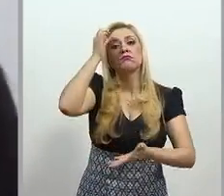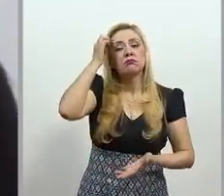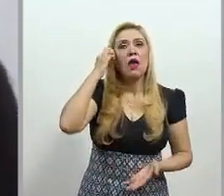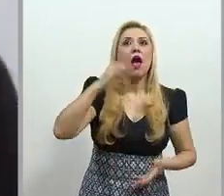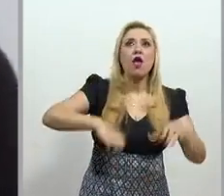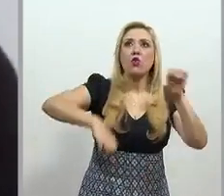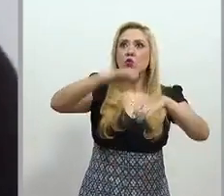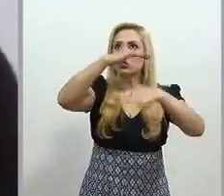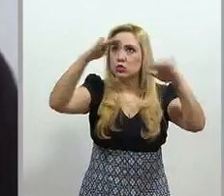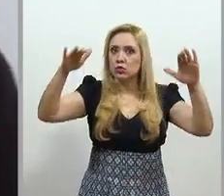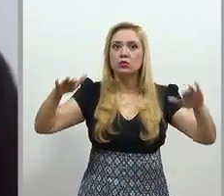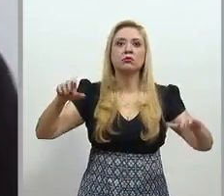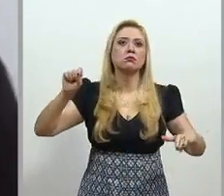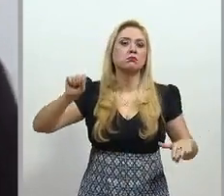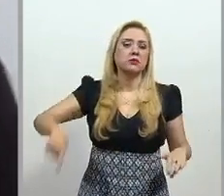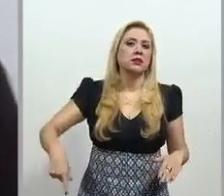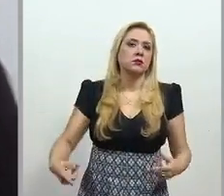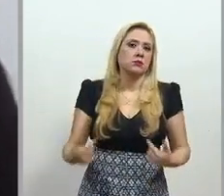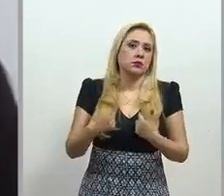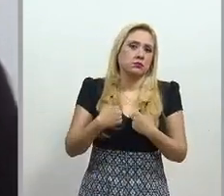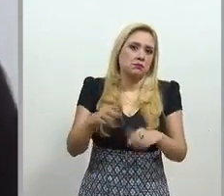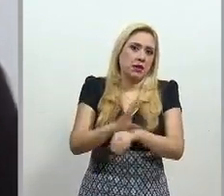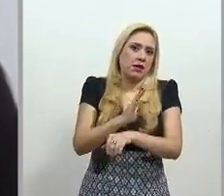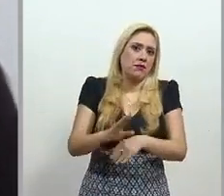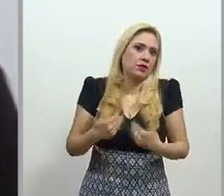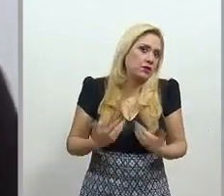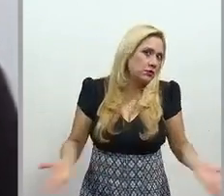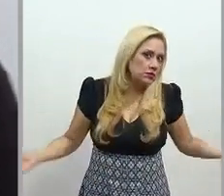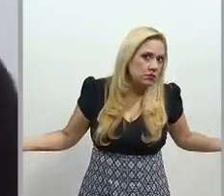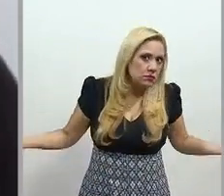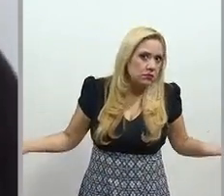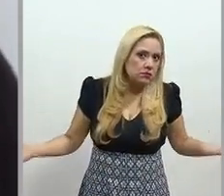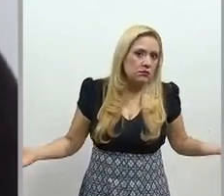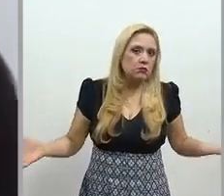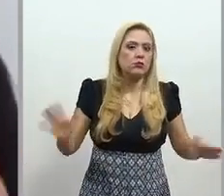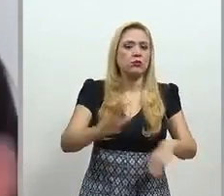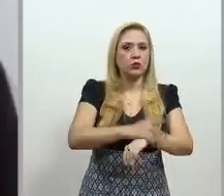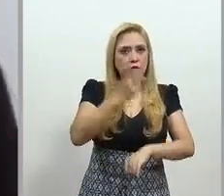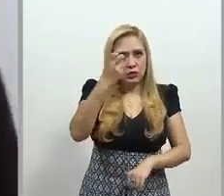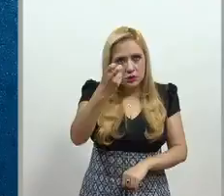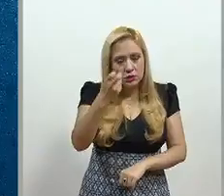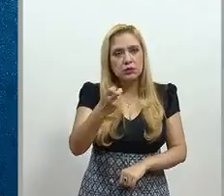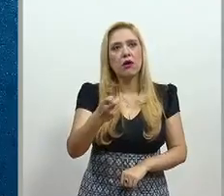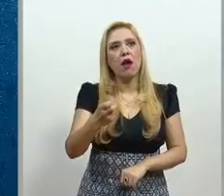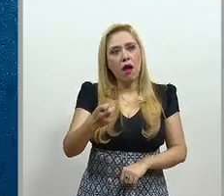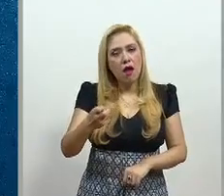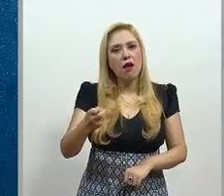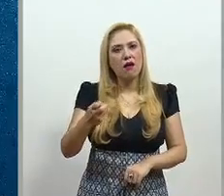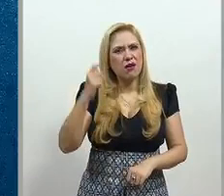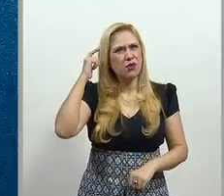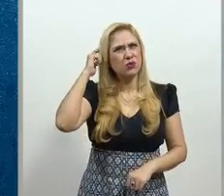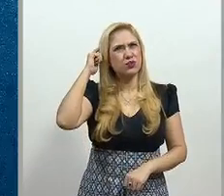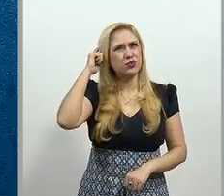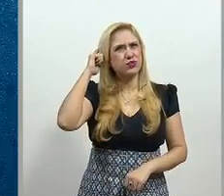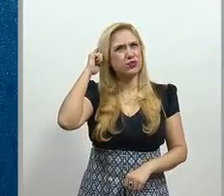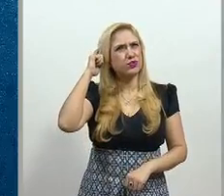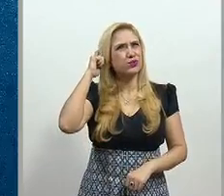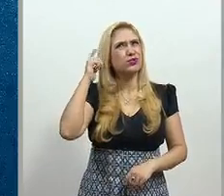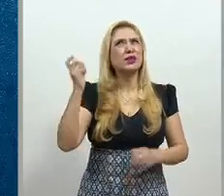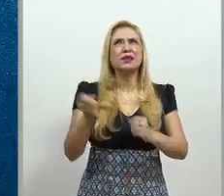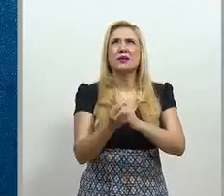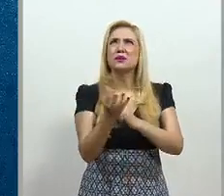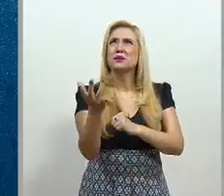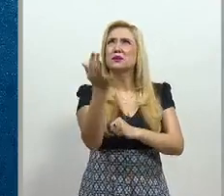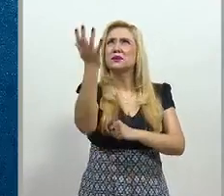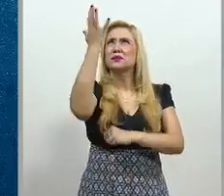adultos y en general a todos los habitantes del territorio nacional por ese aumento incontrolado de emisiones de gases de efecto